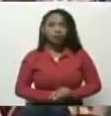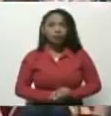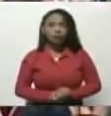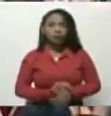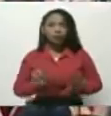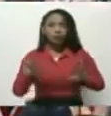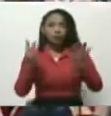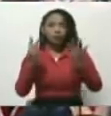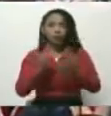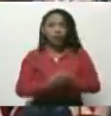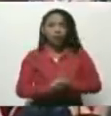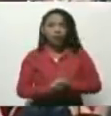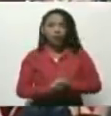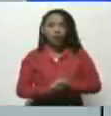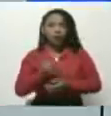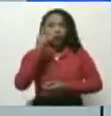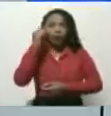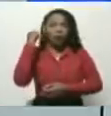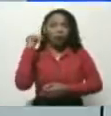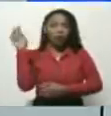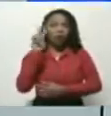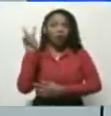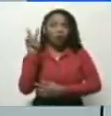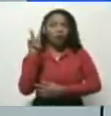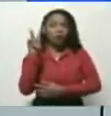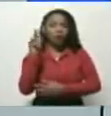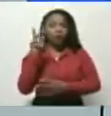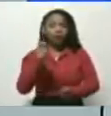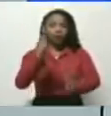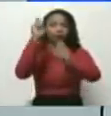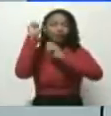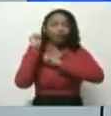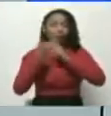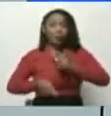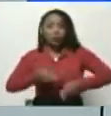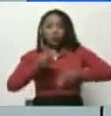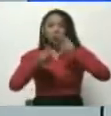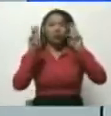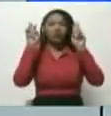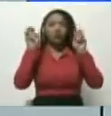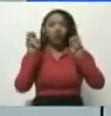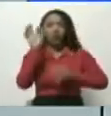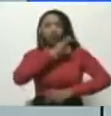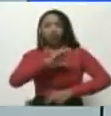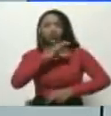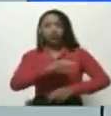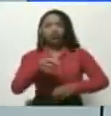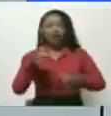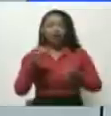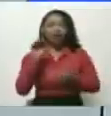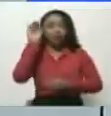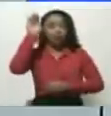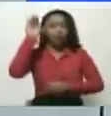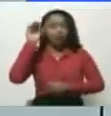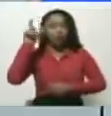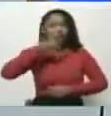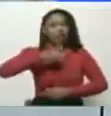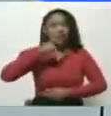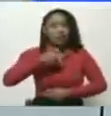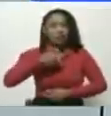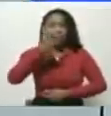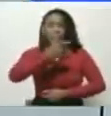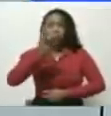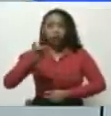Séptimo, las y los socialistas de Venezuela asumimos que la construcción de la nueva sociedad socialista requiere de militantes que, con